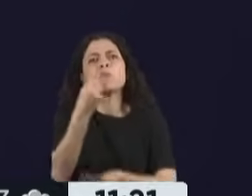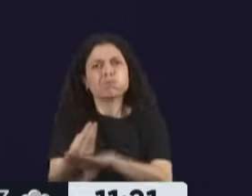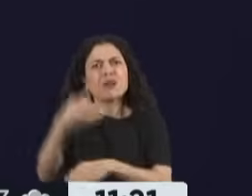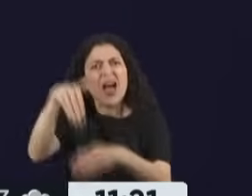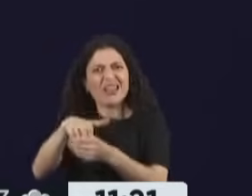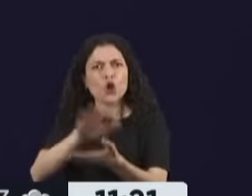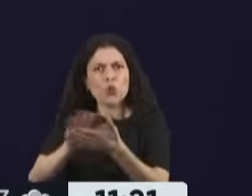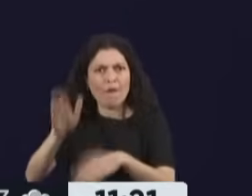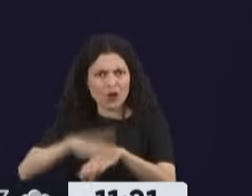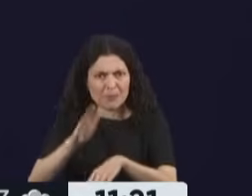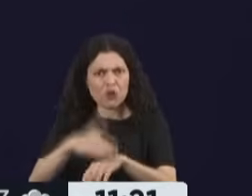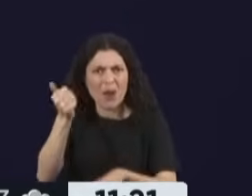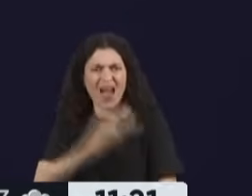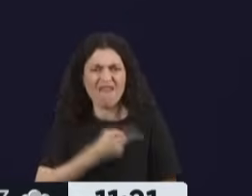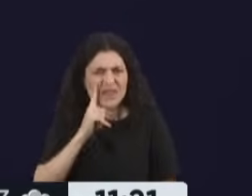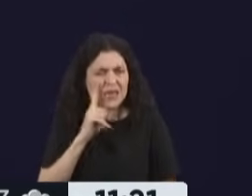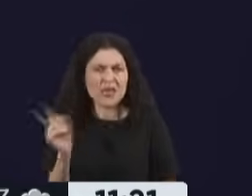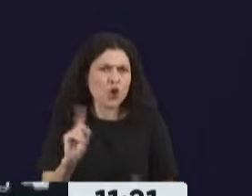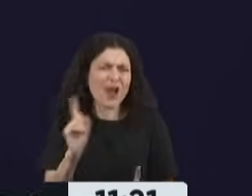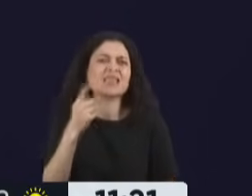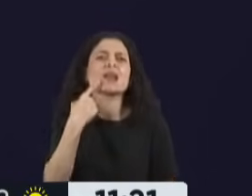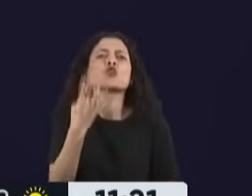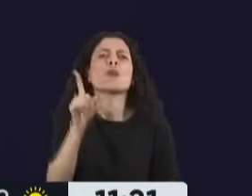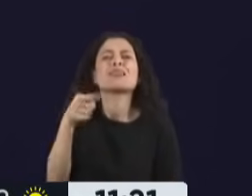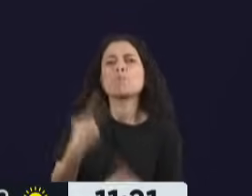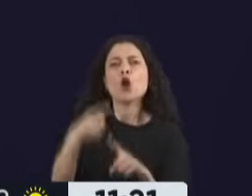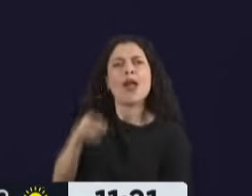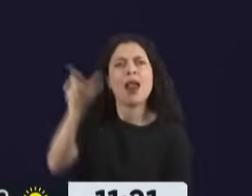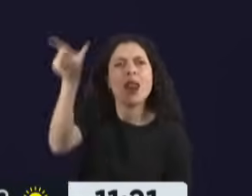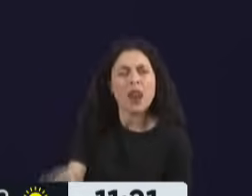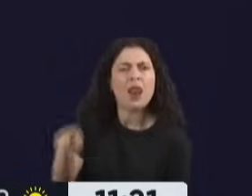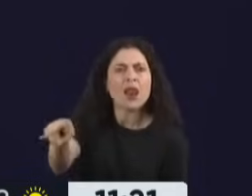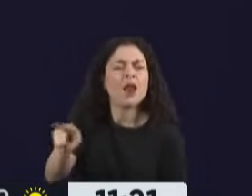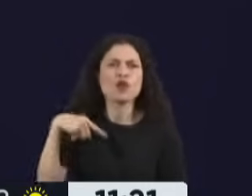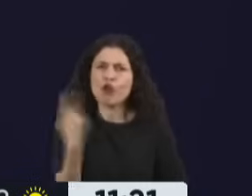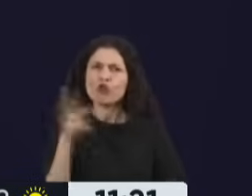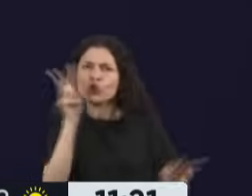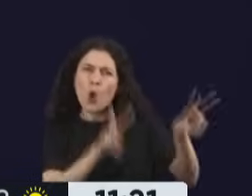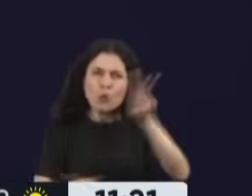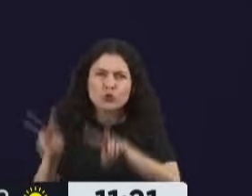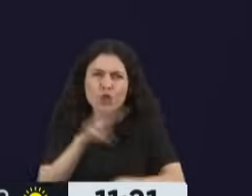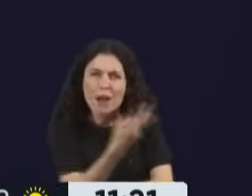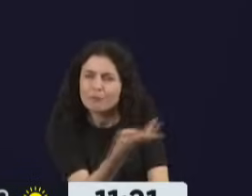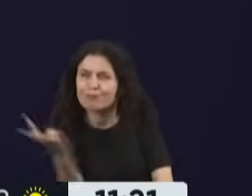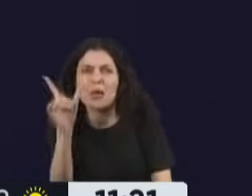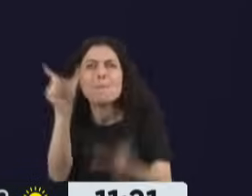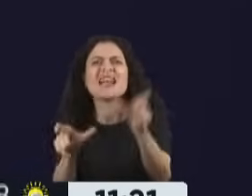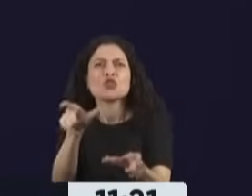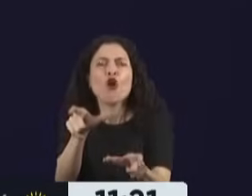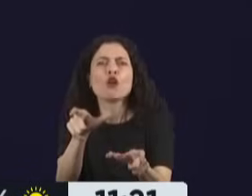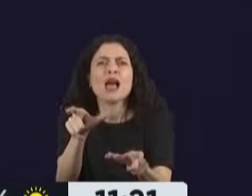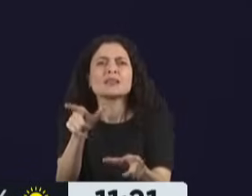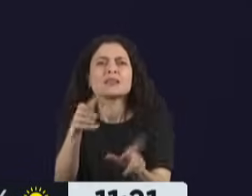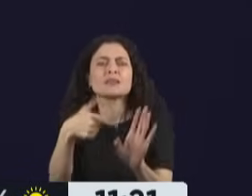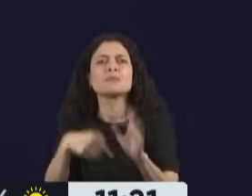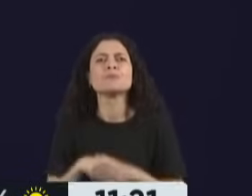no solo para la designación en la AFI, para cada lugar, entendemos que elegimos, en este caso por supuesto no yo,